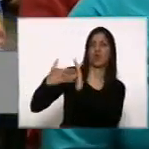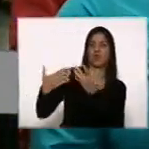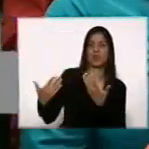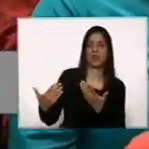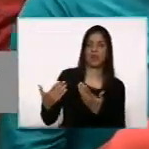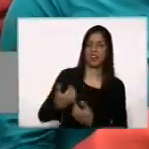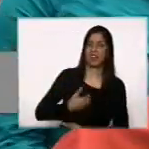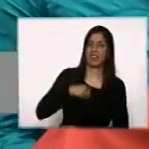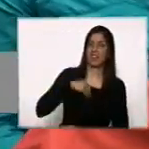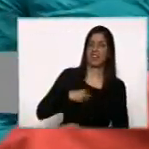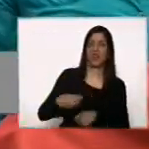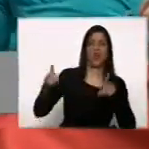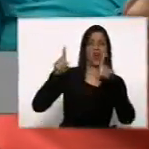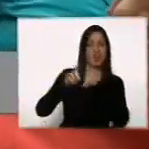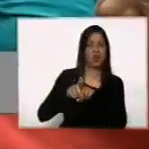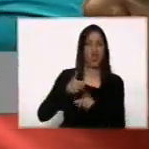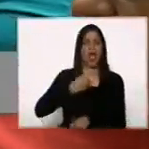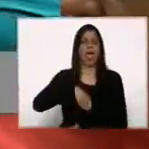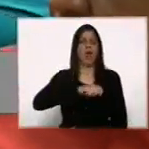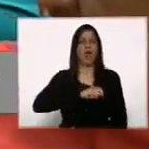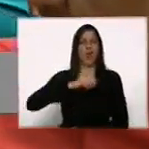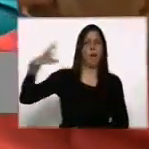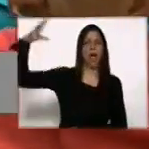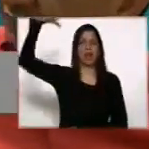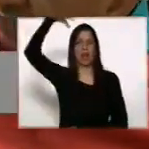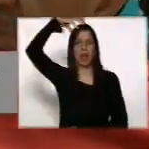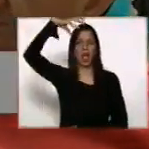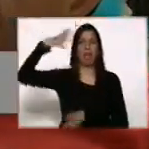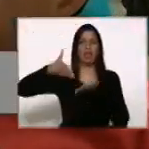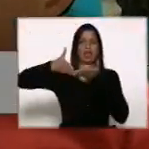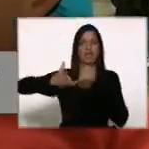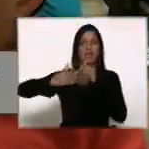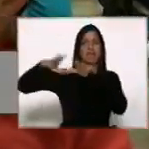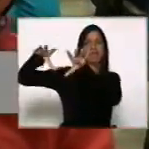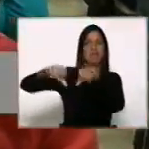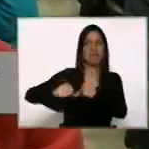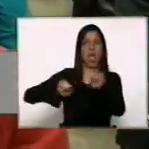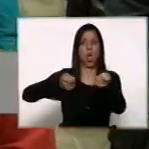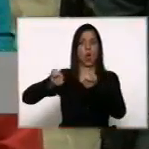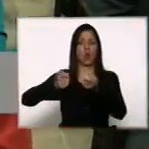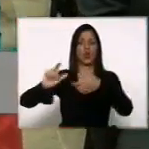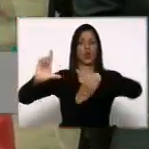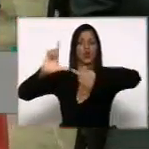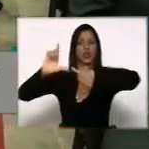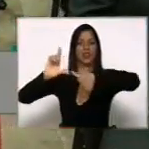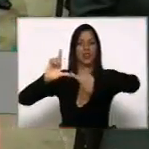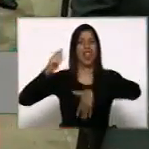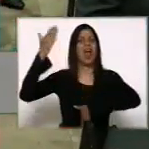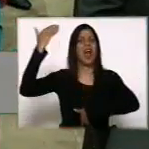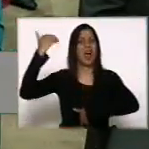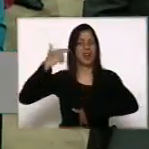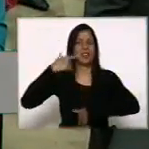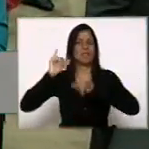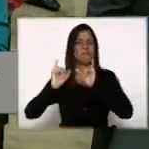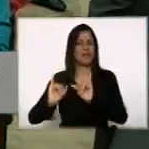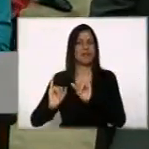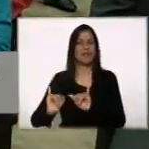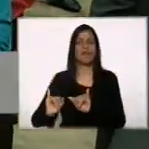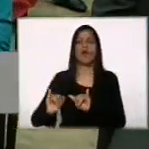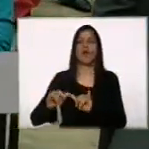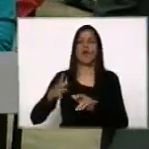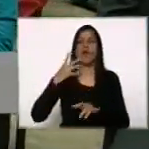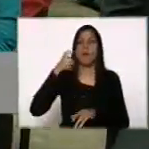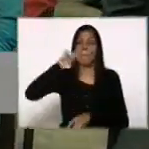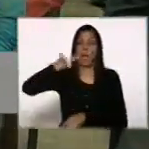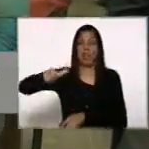de Cristóbal Colón, es el espíritu de Diego de Losada, es el espíritu de Francisco Fajardo, es el espíritu de esos